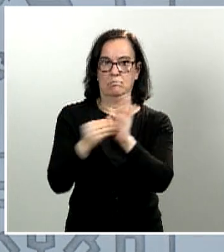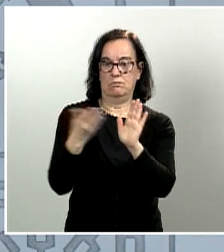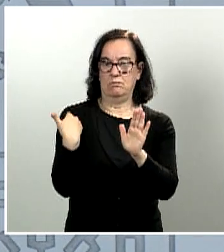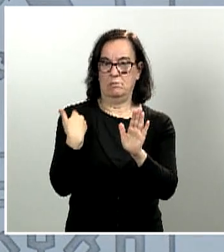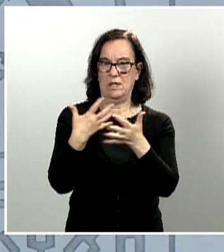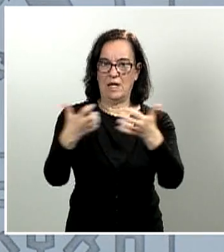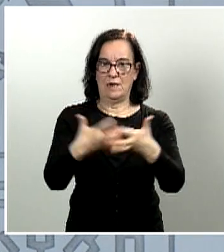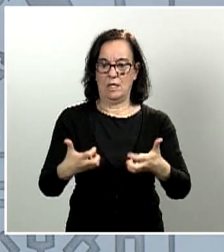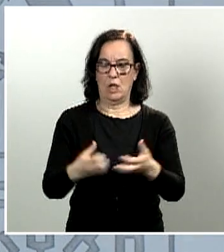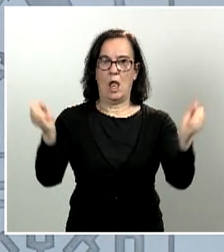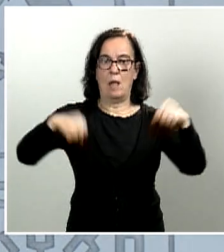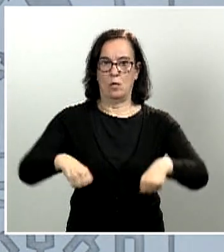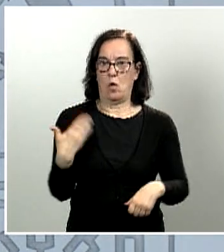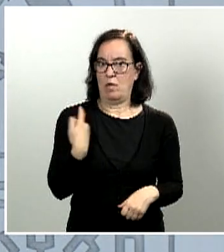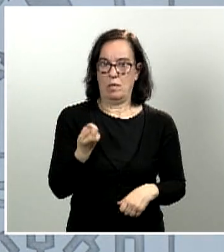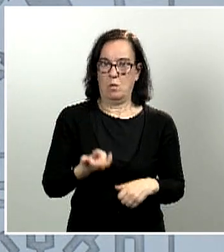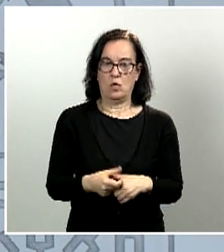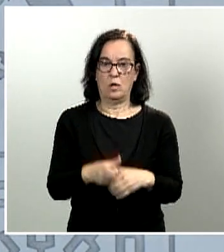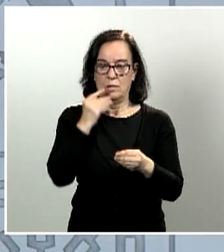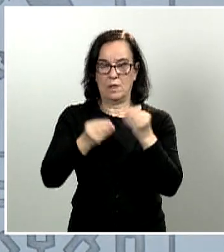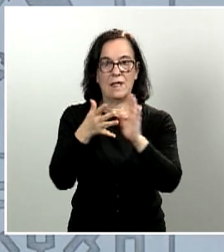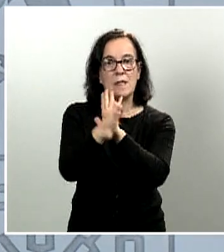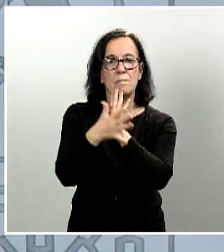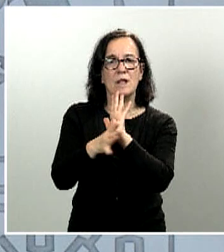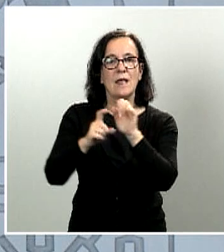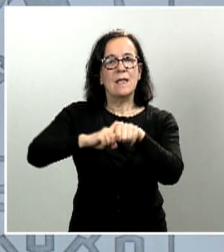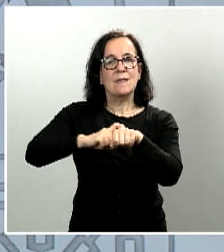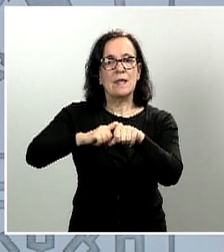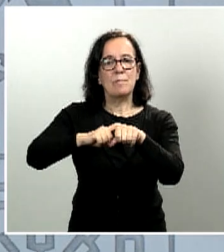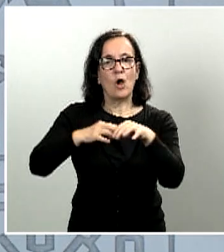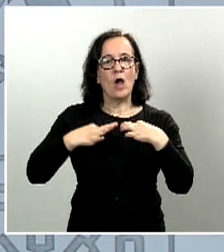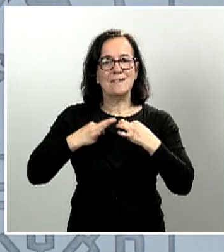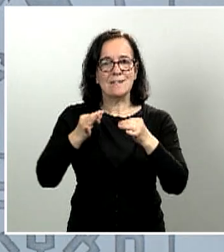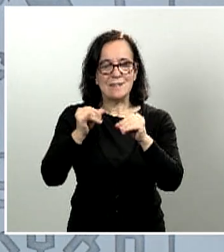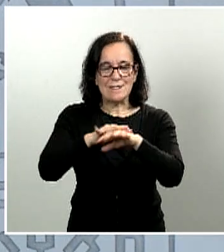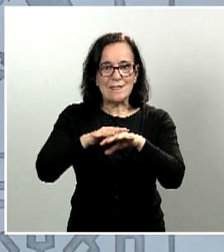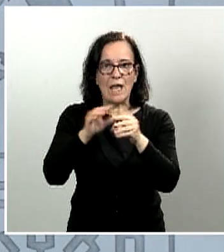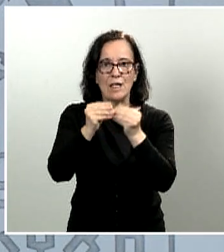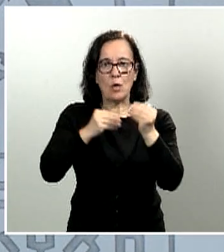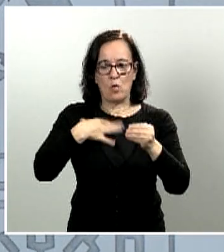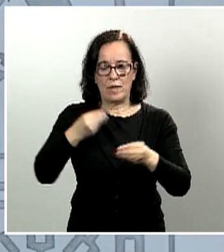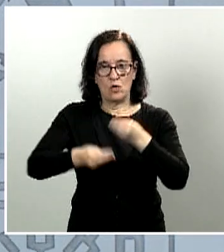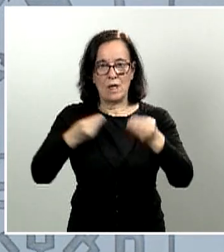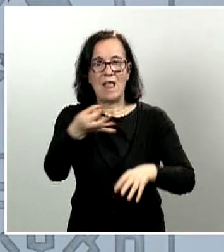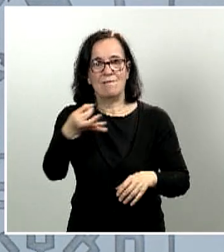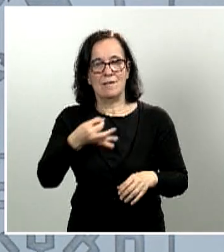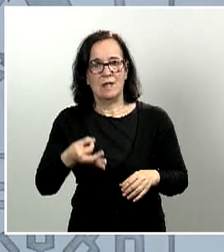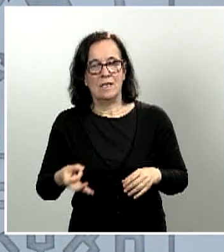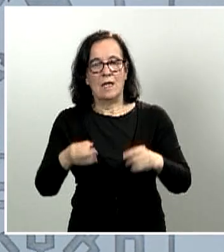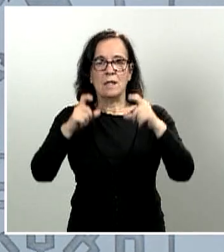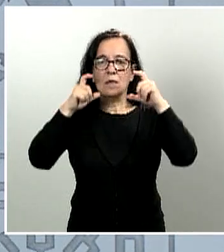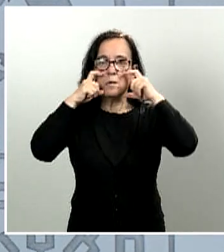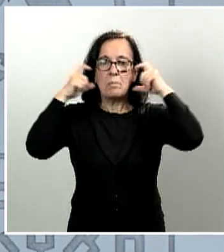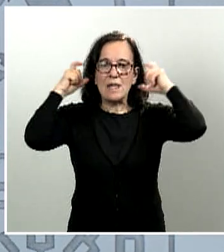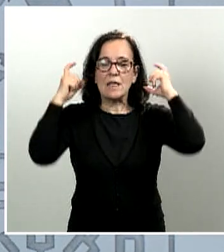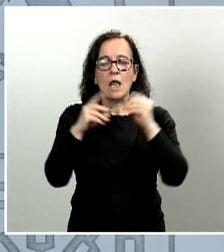aprobó recientemente, en la que se explica el tipo de tejido que se puede utilizar o que es eficaz para las mascarillas y cómo se tienen